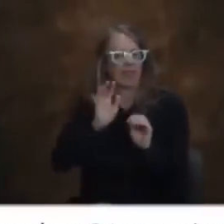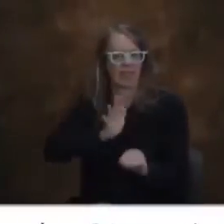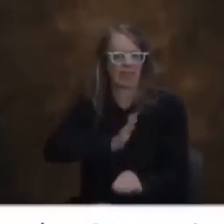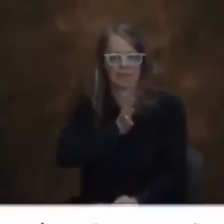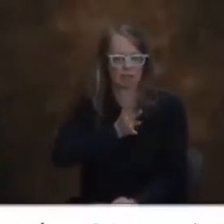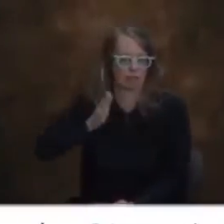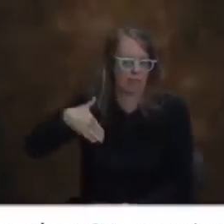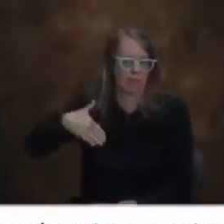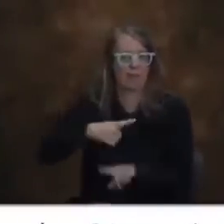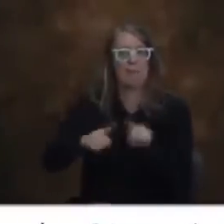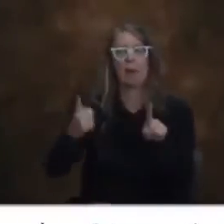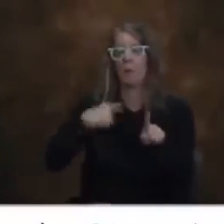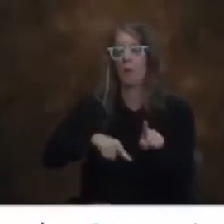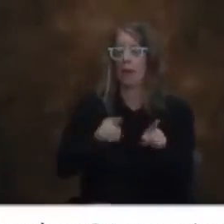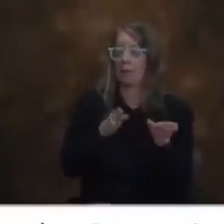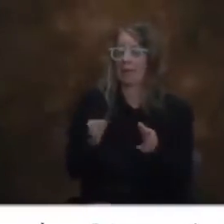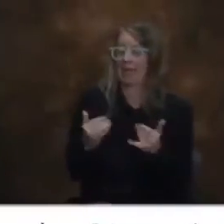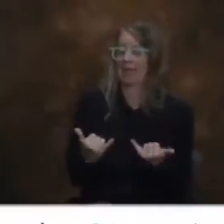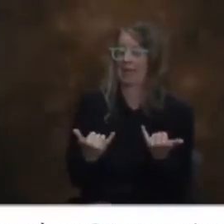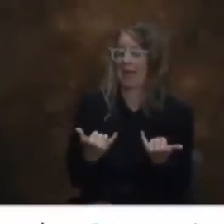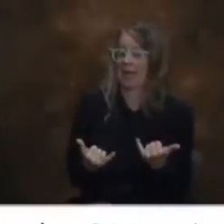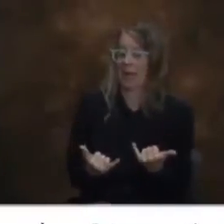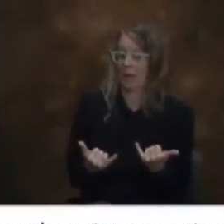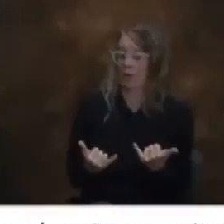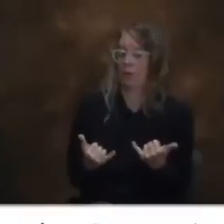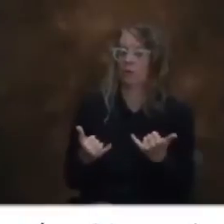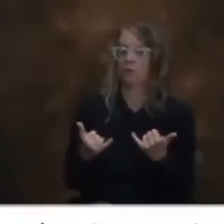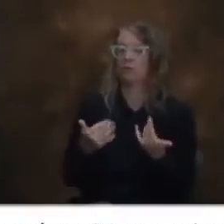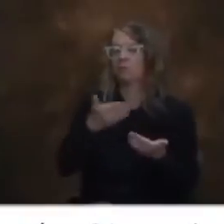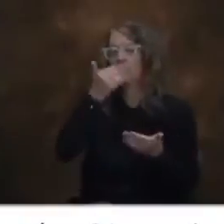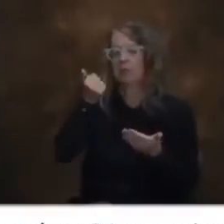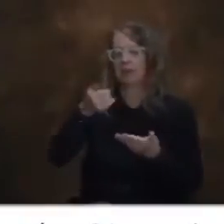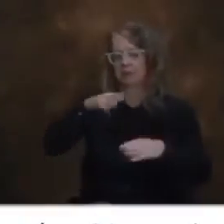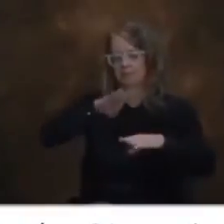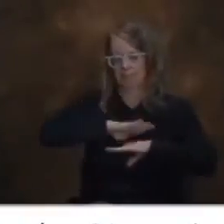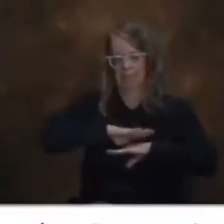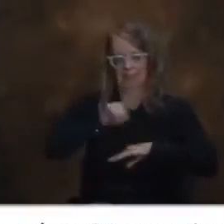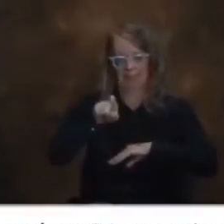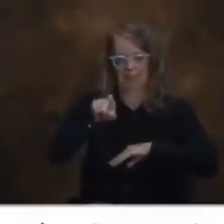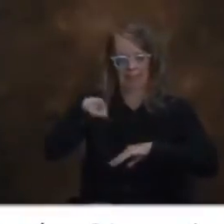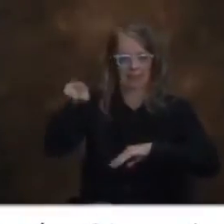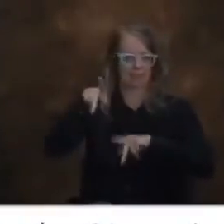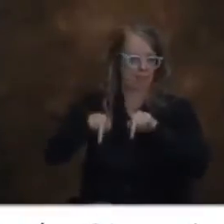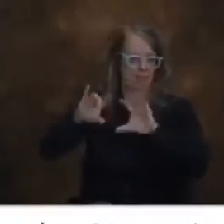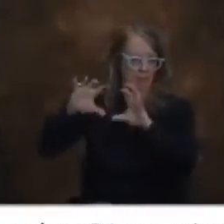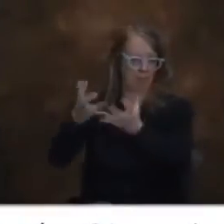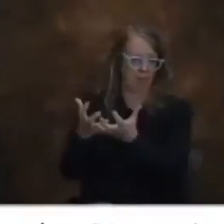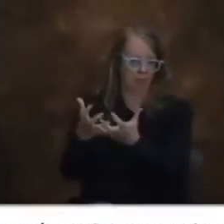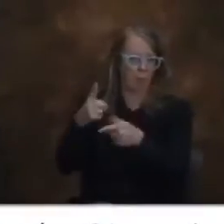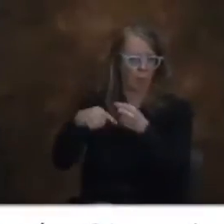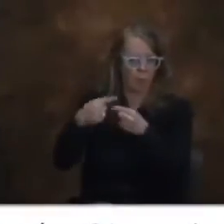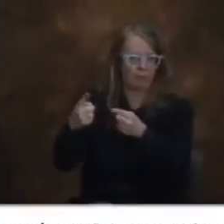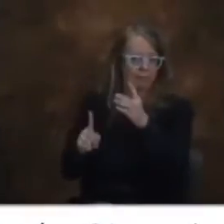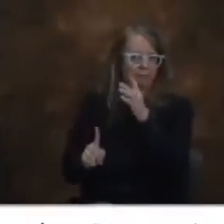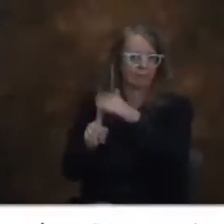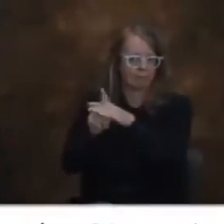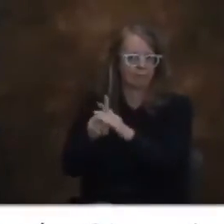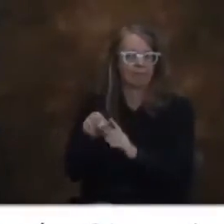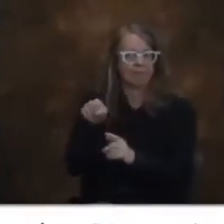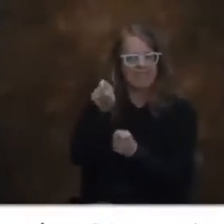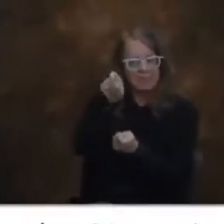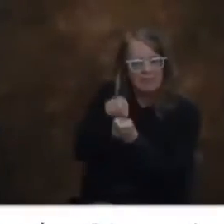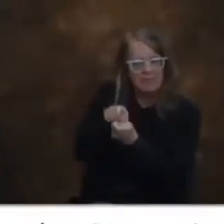pongo me está planificando ahora para poder satisfacer mejor las necesidades del público este plan incluye operaciones específicamente para